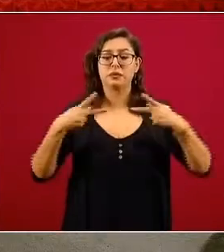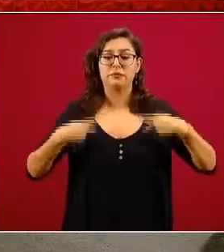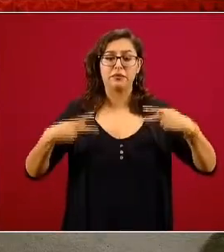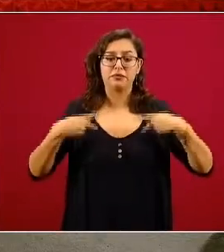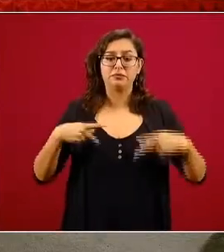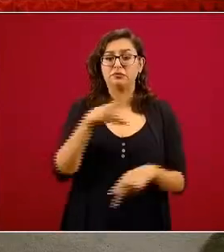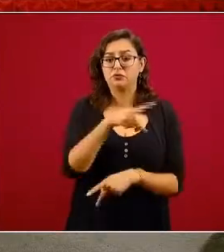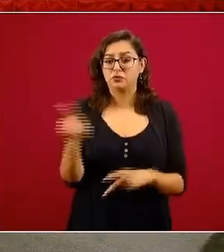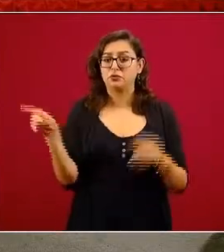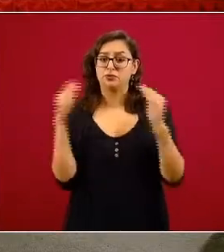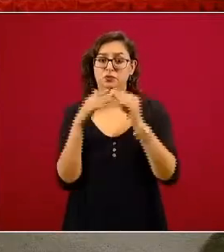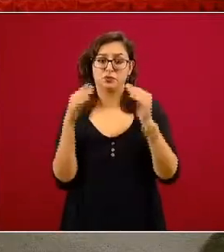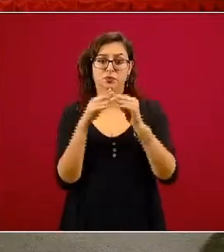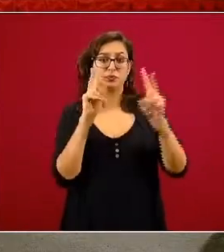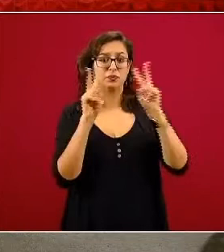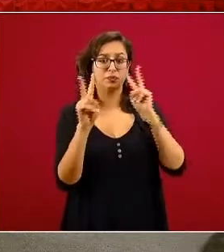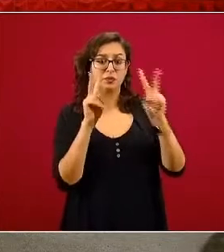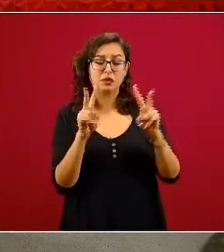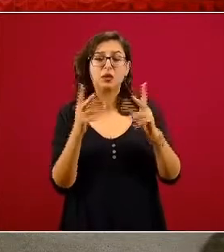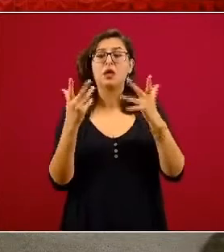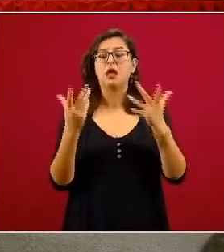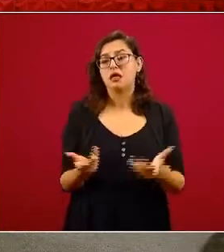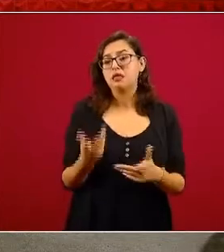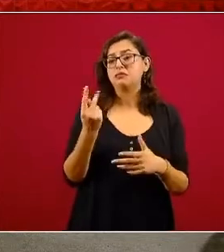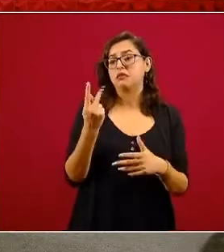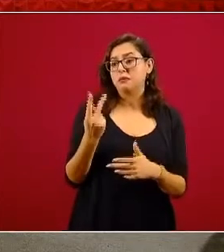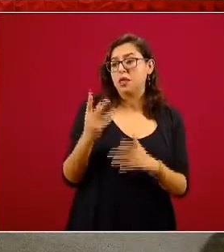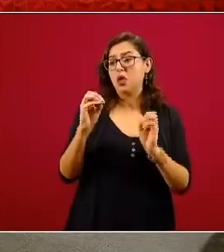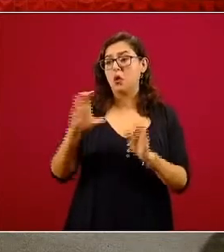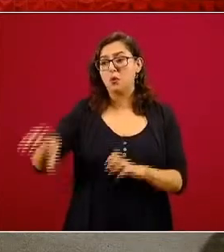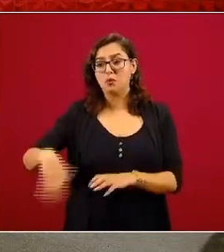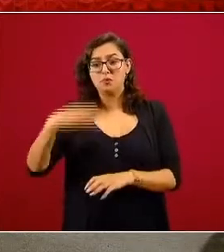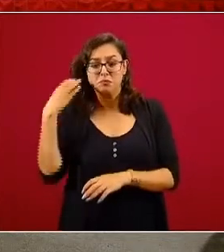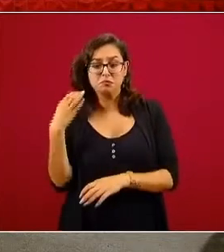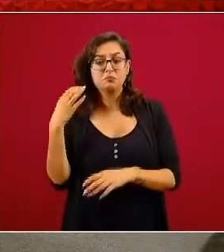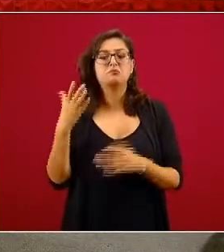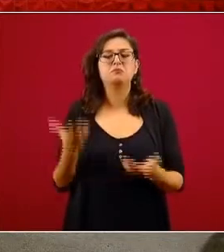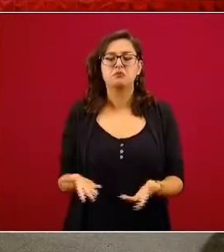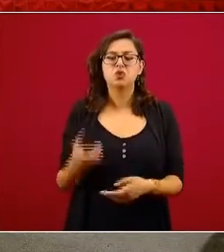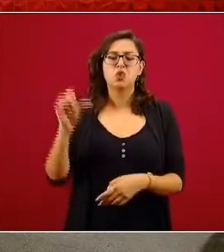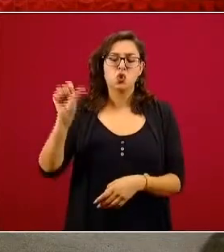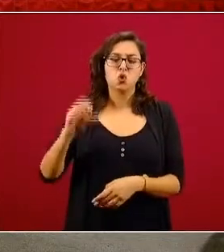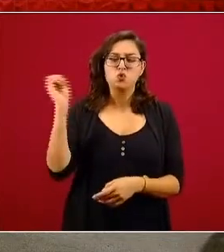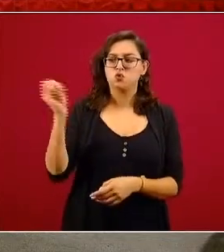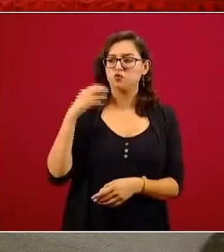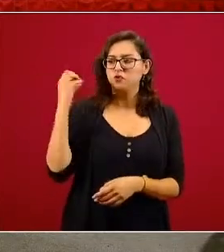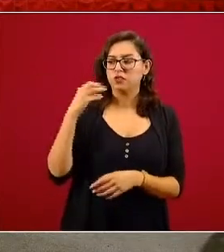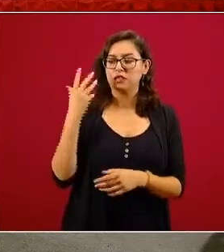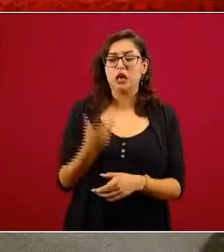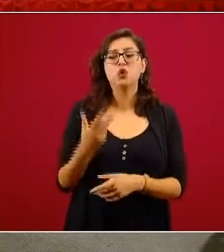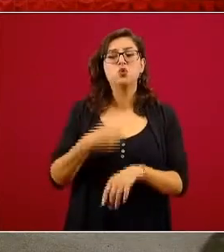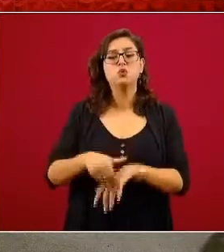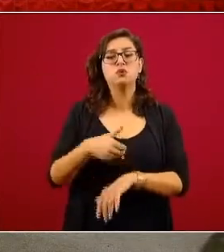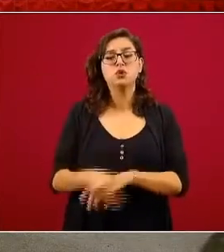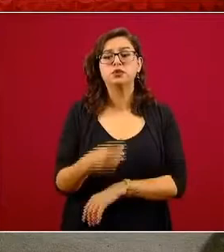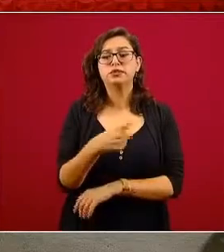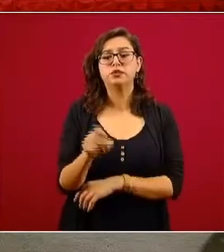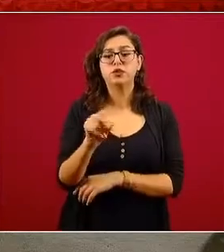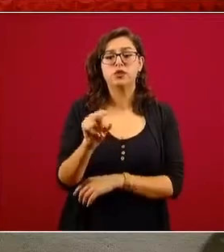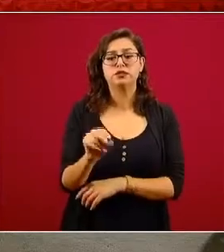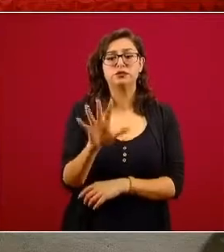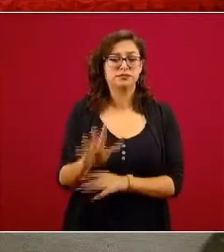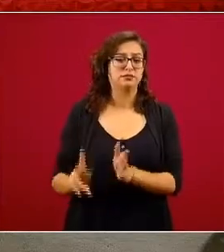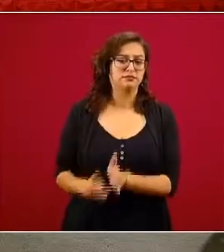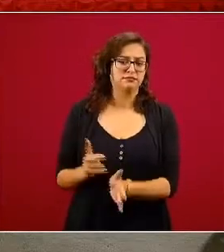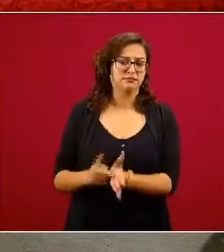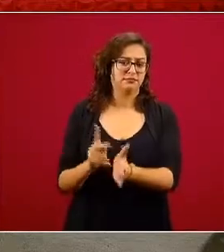desde sus casas o a través de sus dispositivos móviles. Bienvenidos a la conferencia vespertina número 185. El